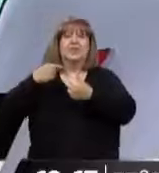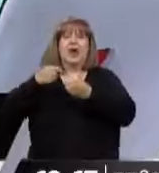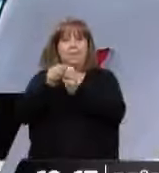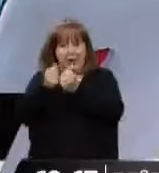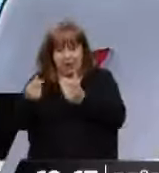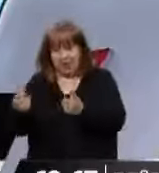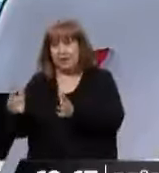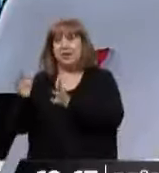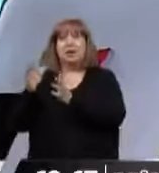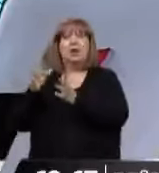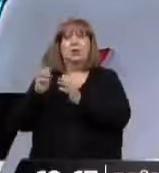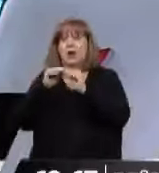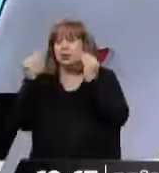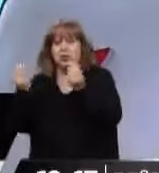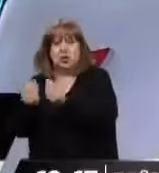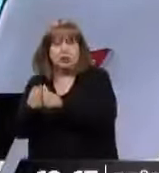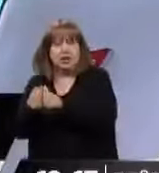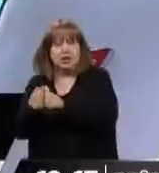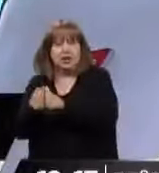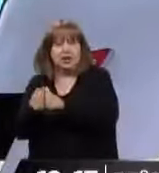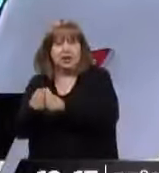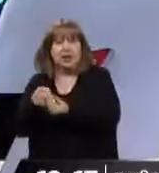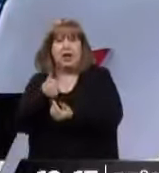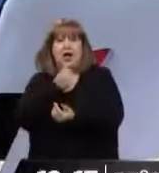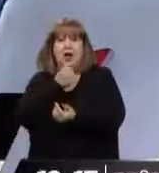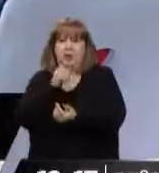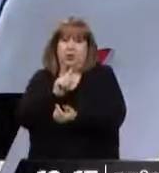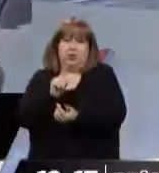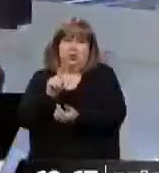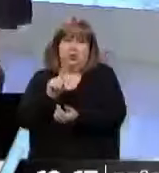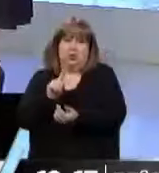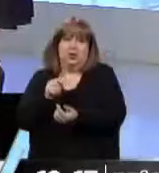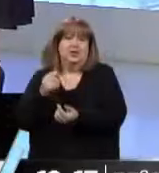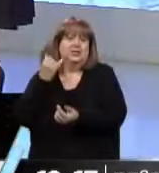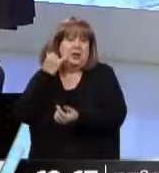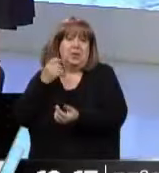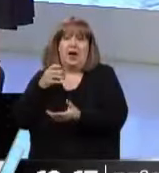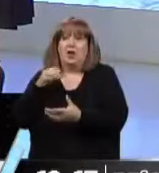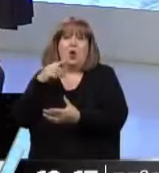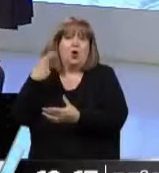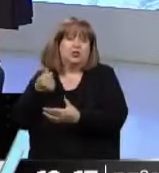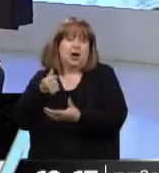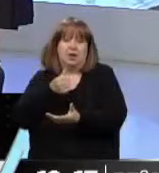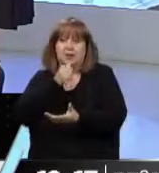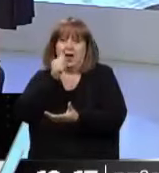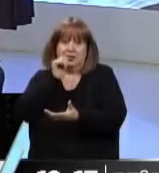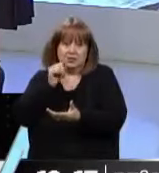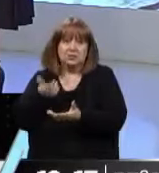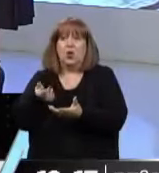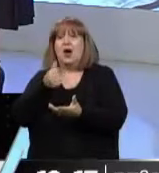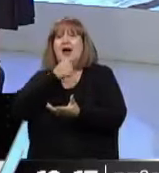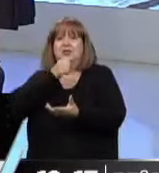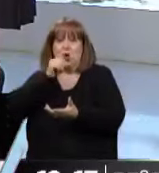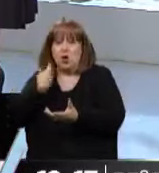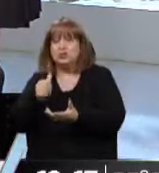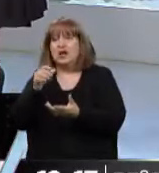está más caro. ¿Cuánto sale? Digo, y agua no se toma, o sea, siempre lo acompañás con otro tipo de bebidas, ¿no? Claro. Ya sea una